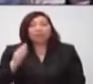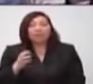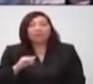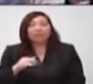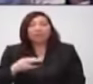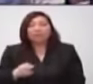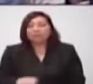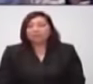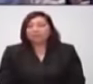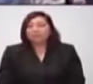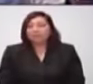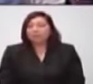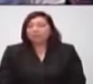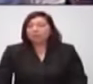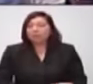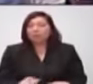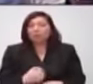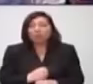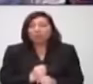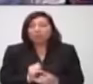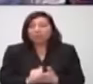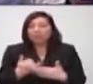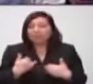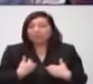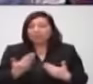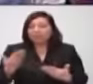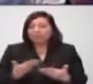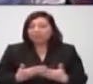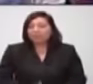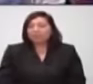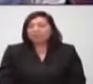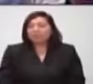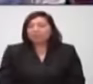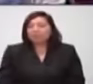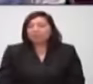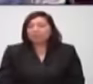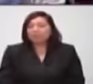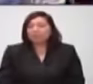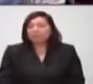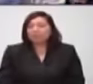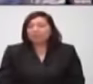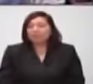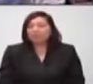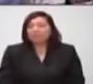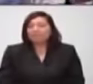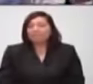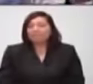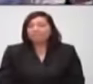Javich, porque eso fue un factor de competencia y una obra que debió entregar la concesión a la ciudad. Siguiente, por